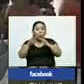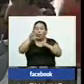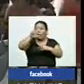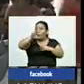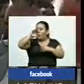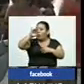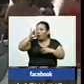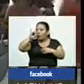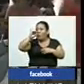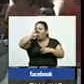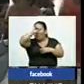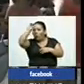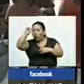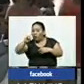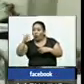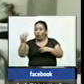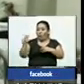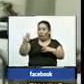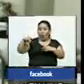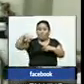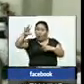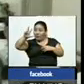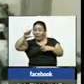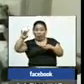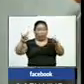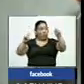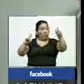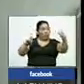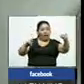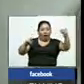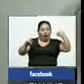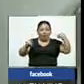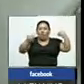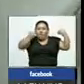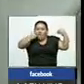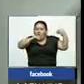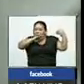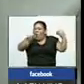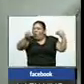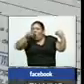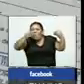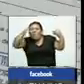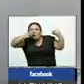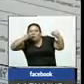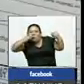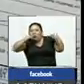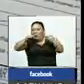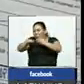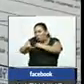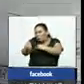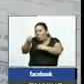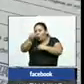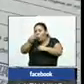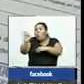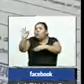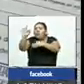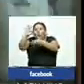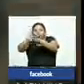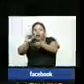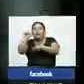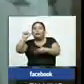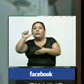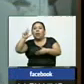% en comparación al 2018 de personas con fiebre tifoidea, una enfermedad infecciosa causada por la bacteria